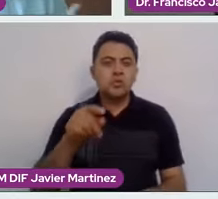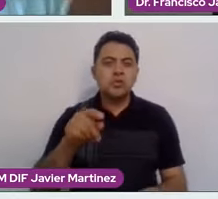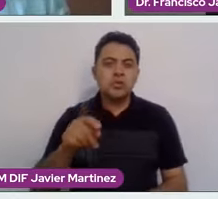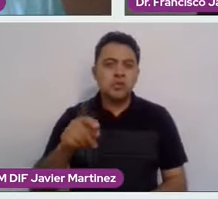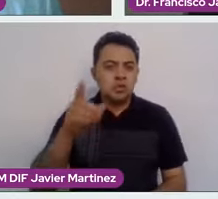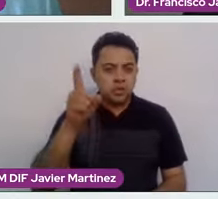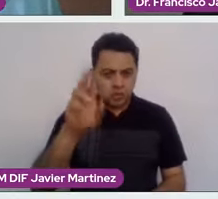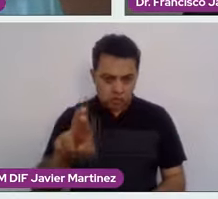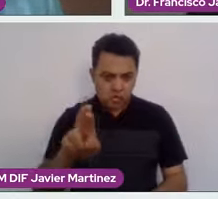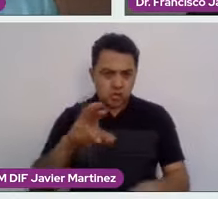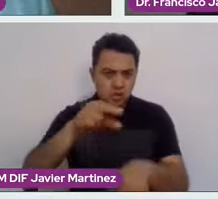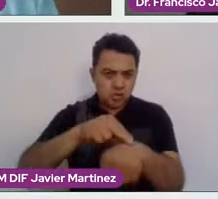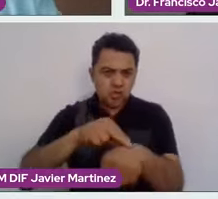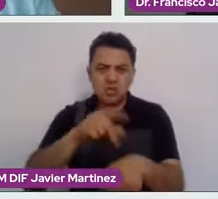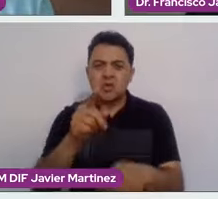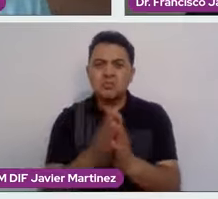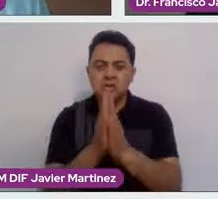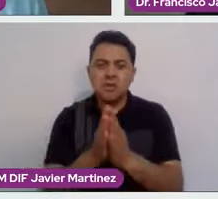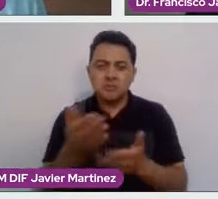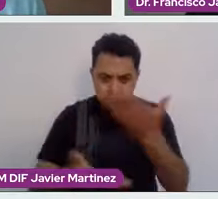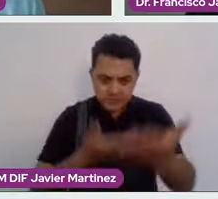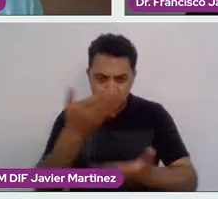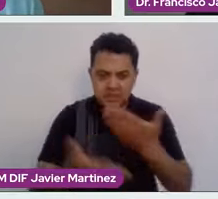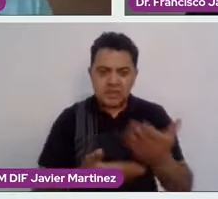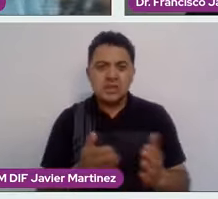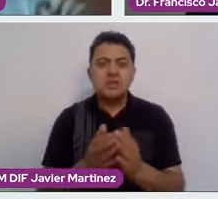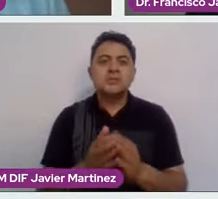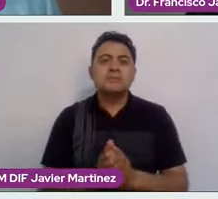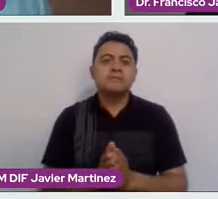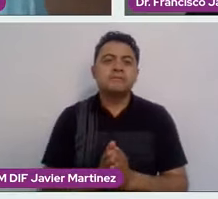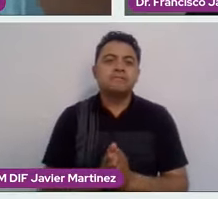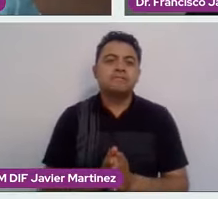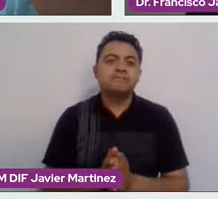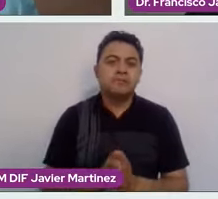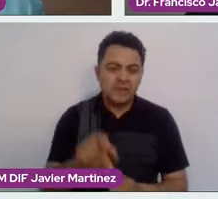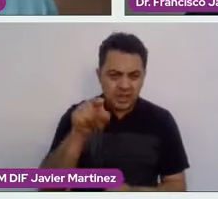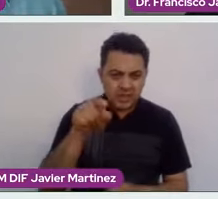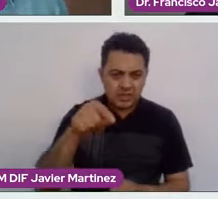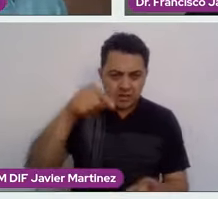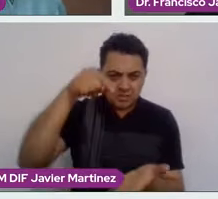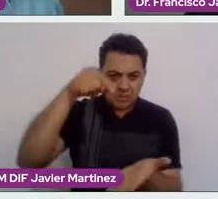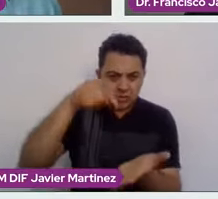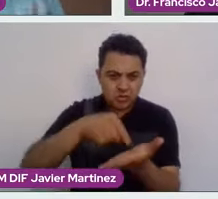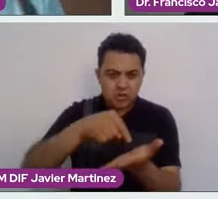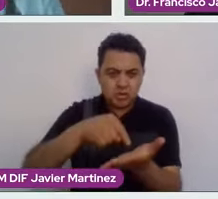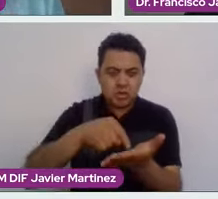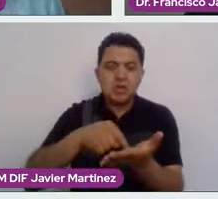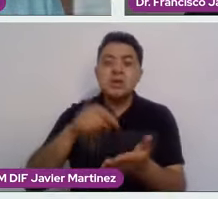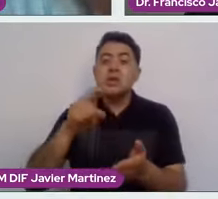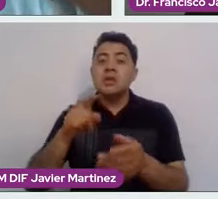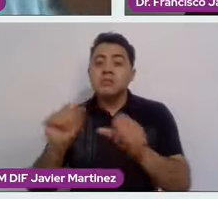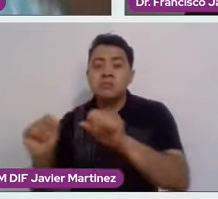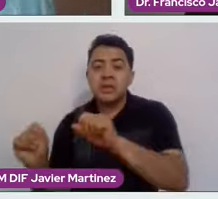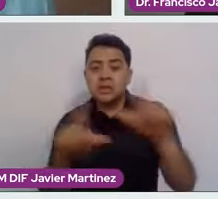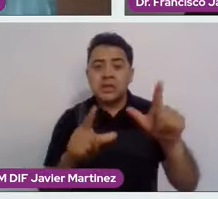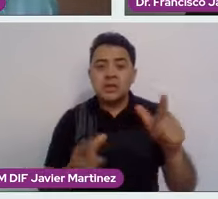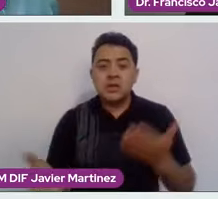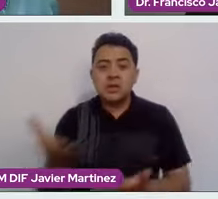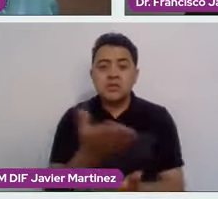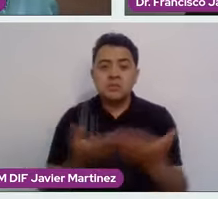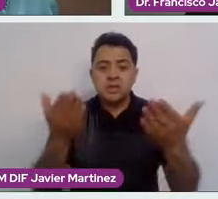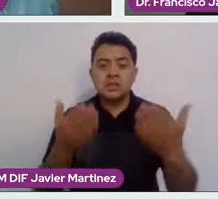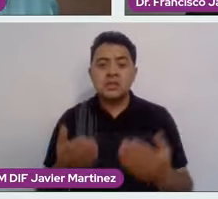si gusta lo apoyamos, y de otro sentido, hay un botón en la parte de abajo para compartir pantalla, o si gusta usted